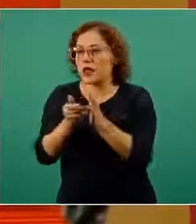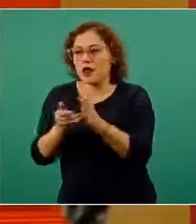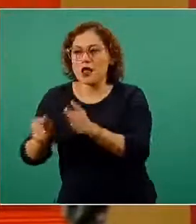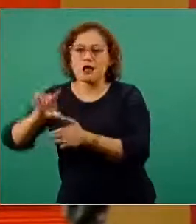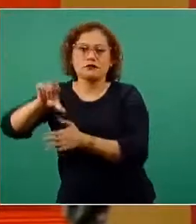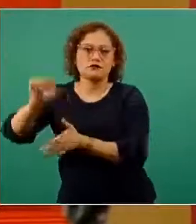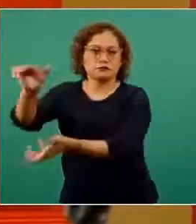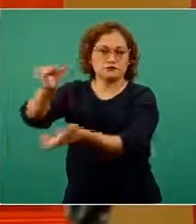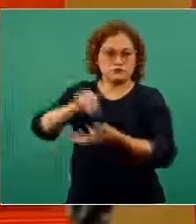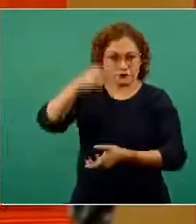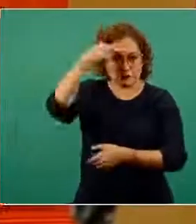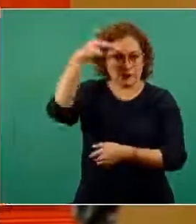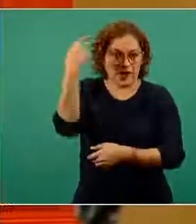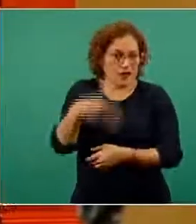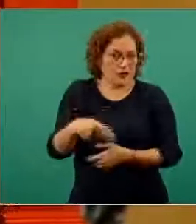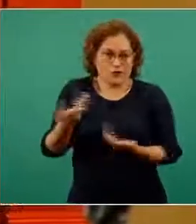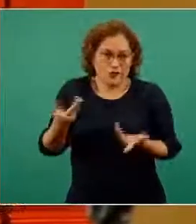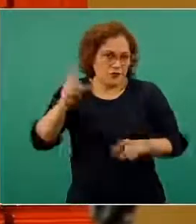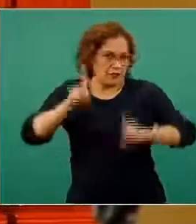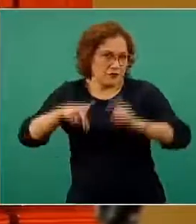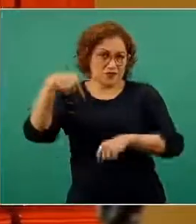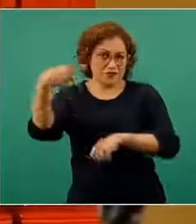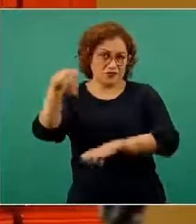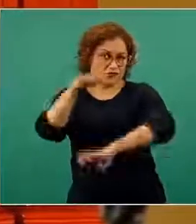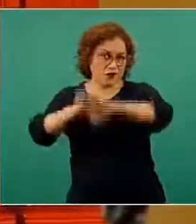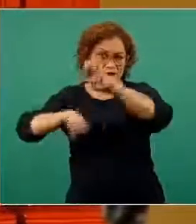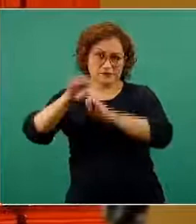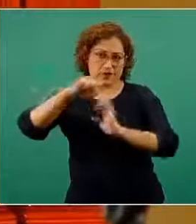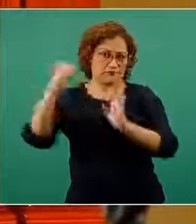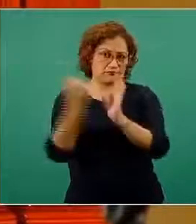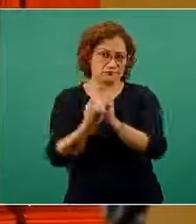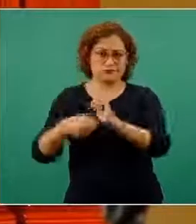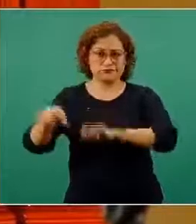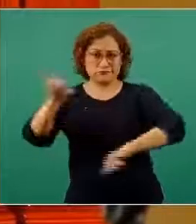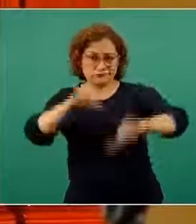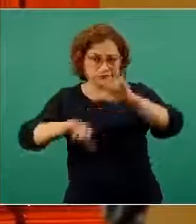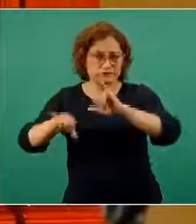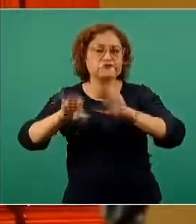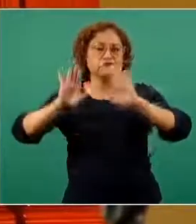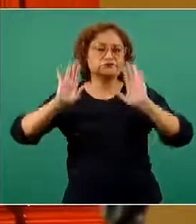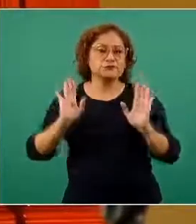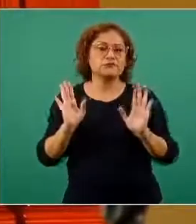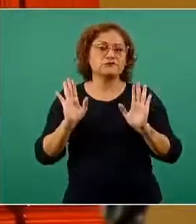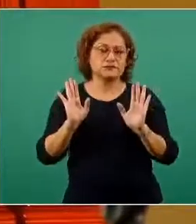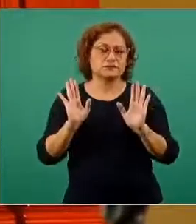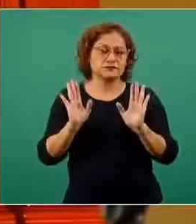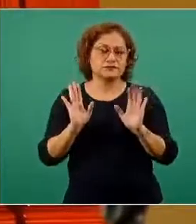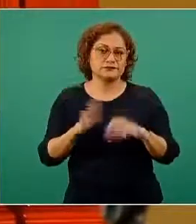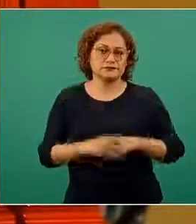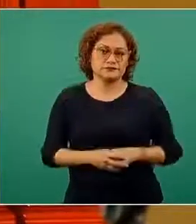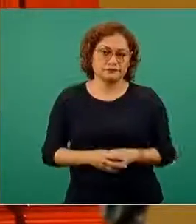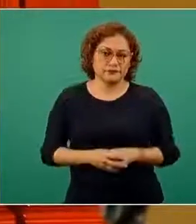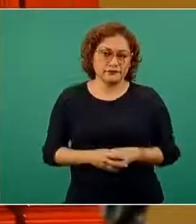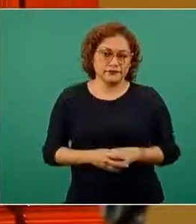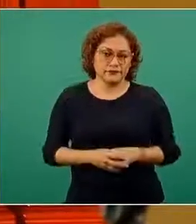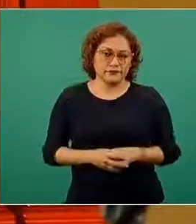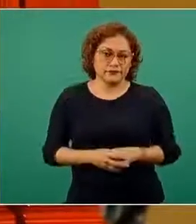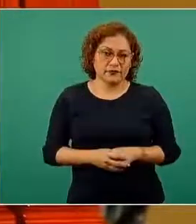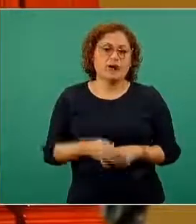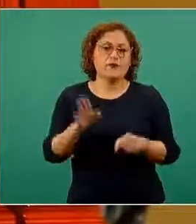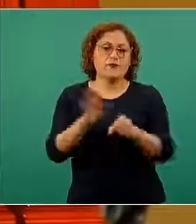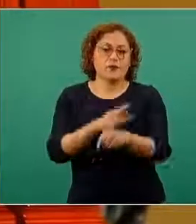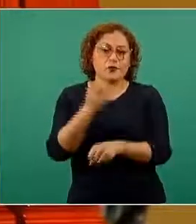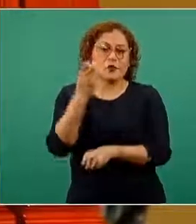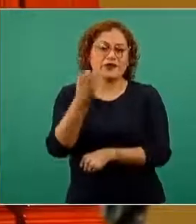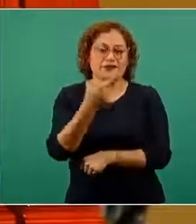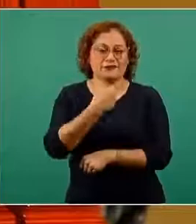tienen. Y eso no permite con antelación hacer una programación basada en